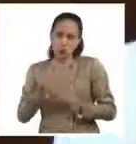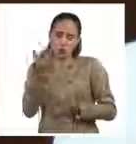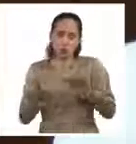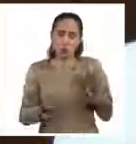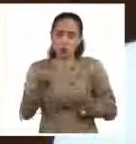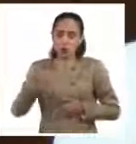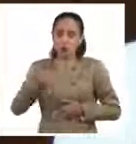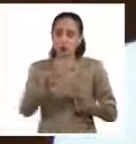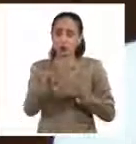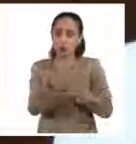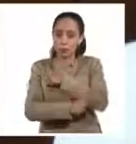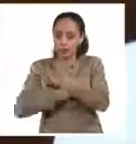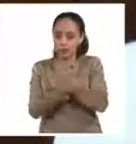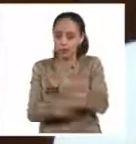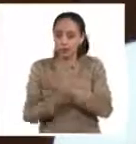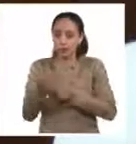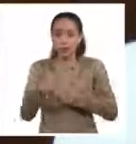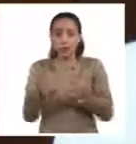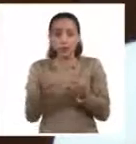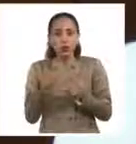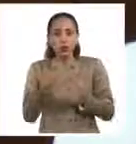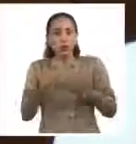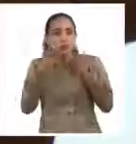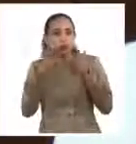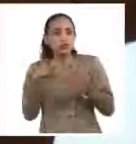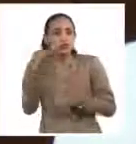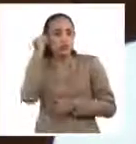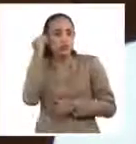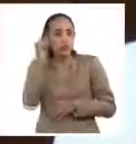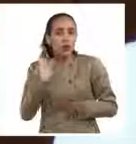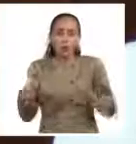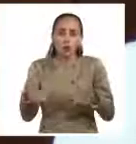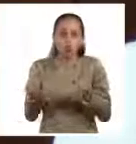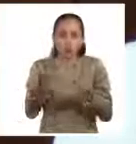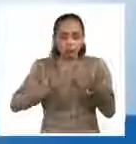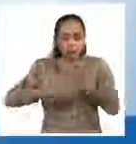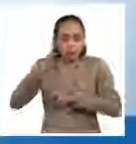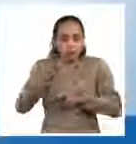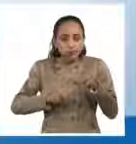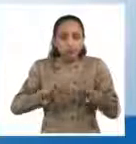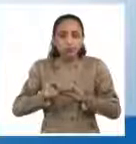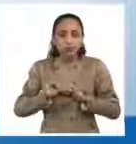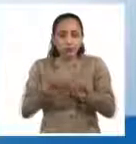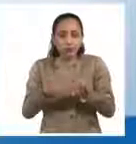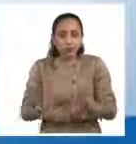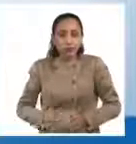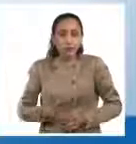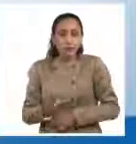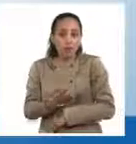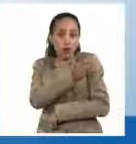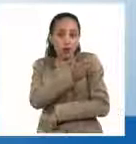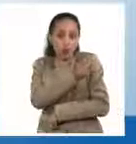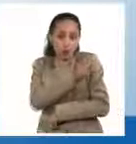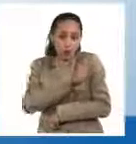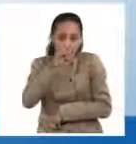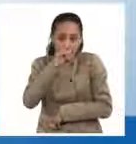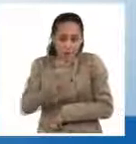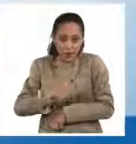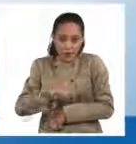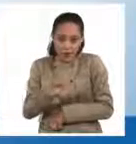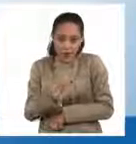esos países. Durante el encuentro resultó alentador conocer las conclusiones del estudio de efectividad e impacto de las vacunas en la población pediátrica